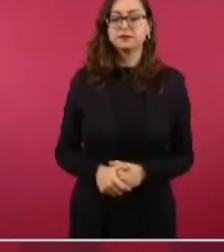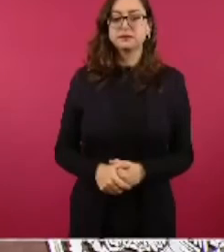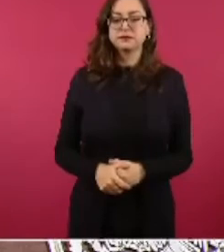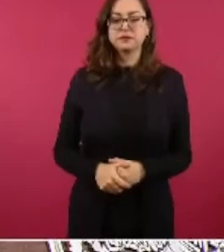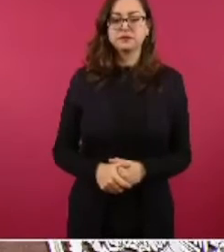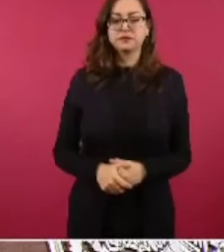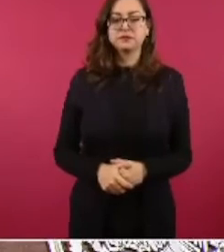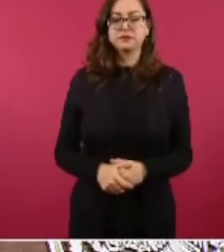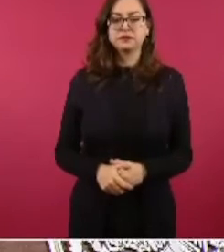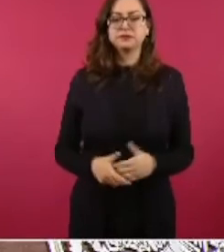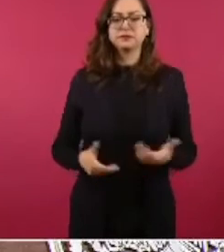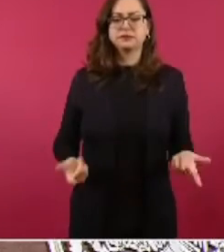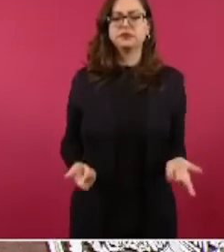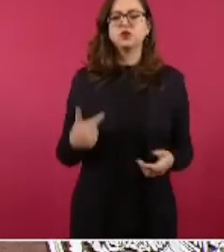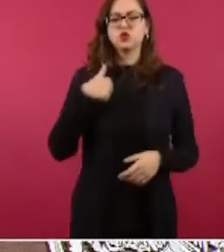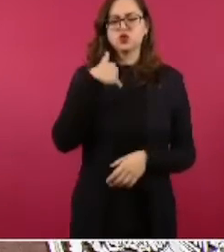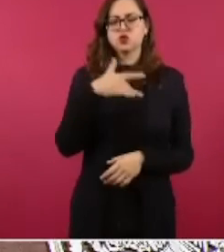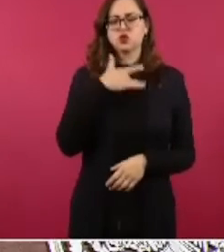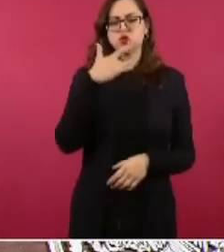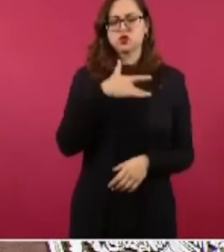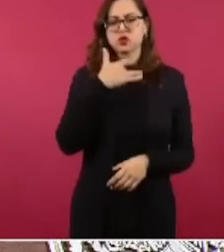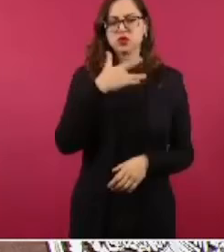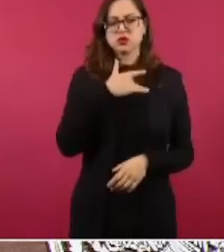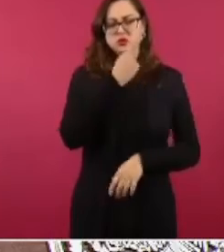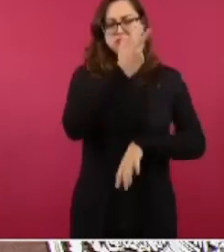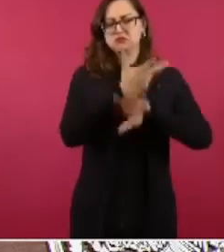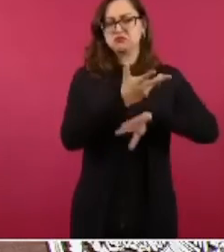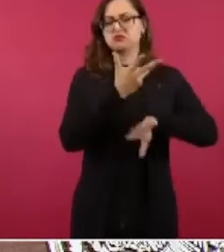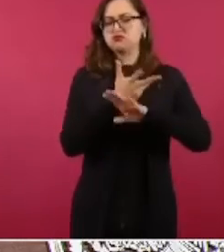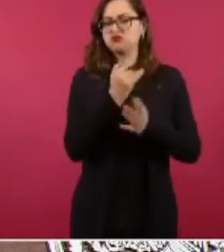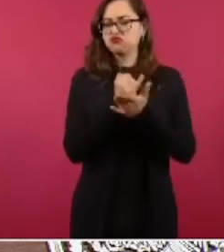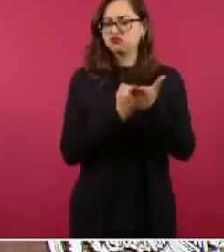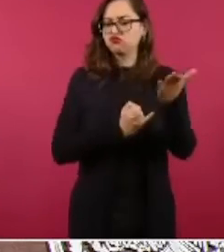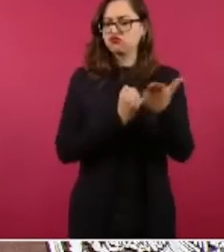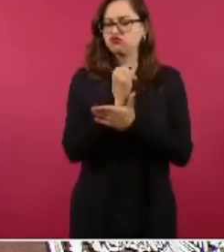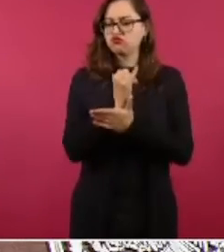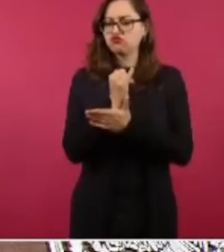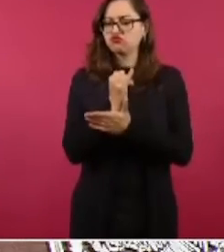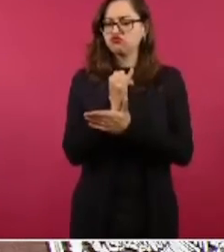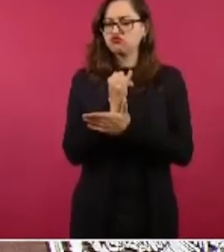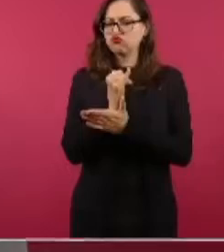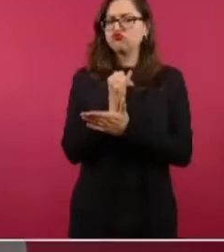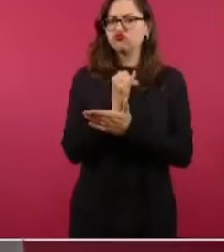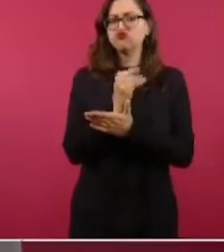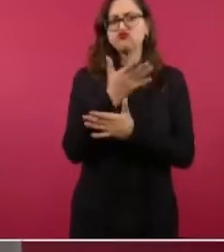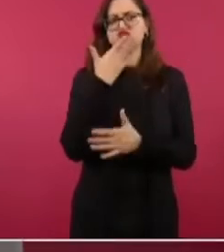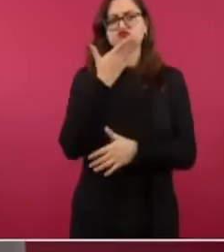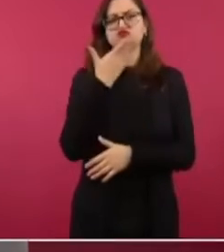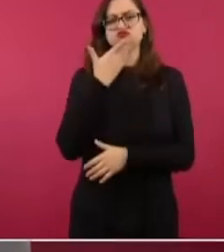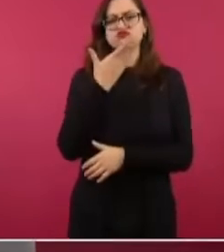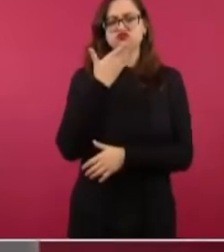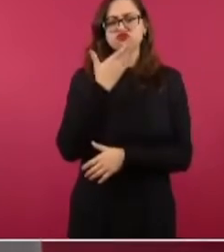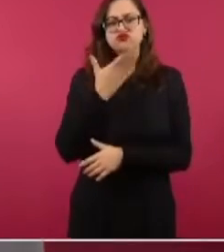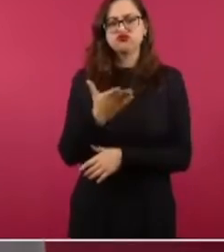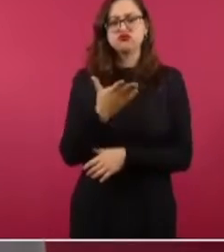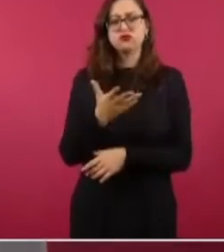celebro el que el gobierno de Estados Unidos haya tomado esta decisión de abrir esta